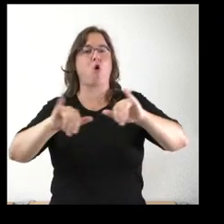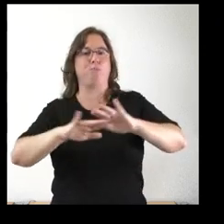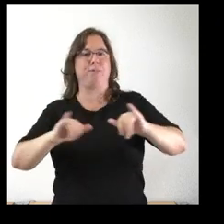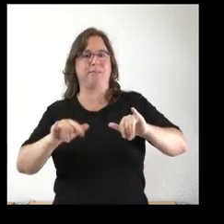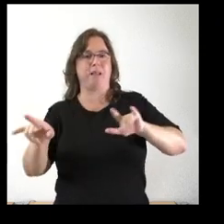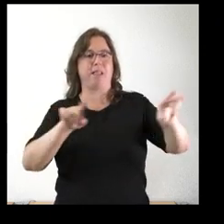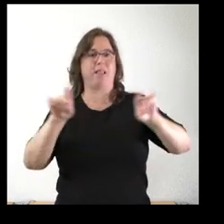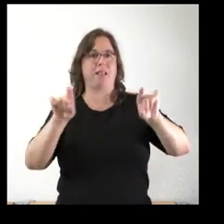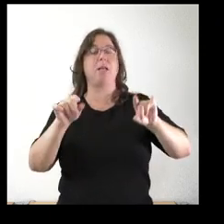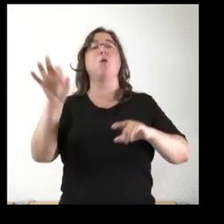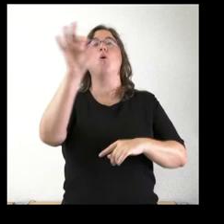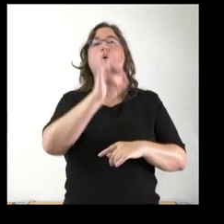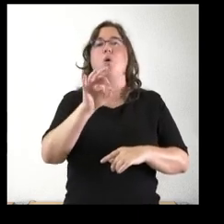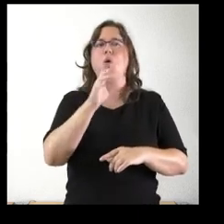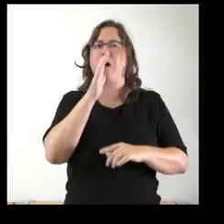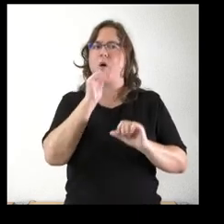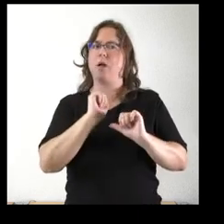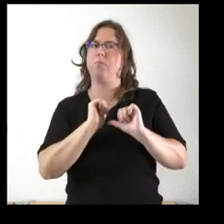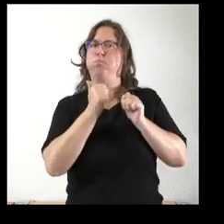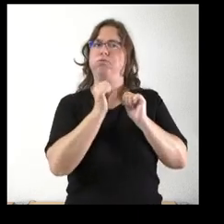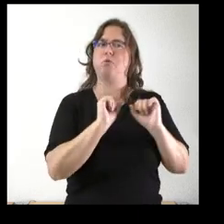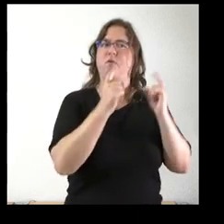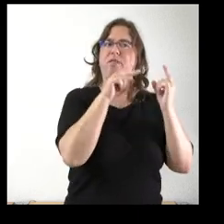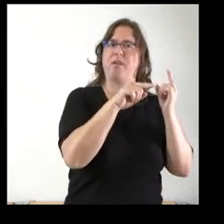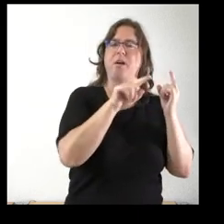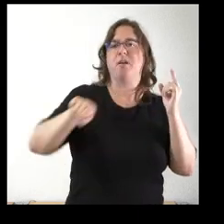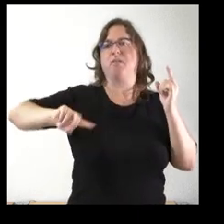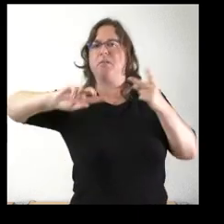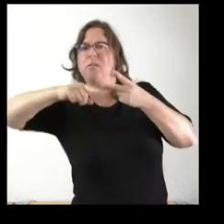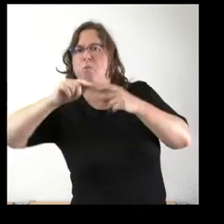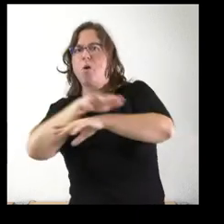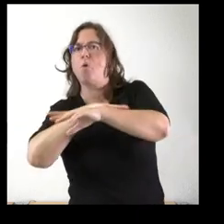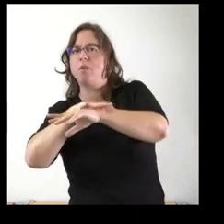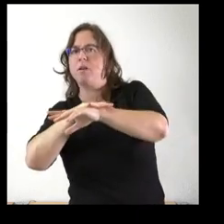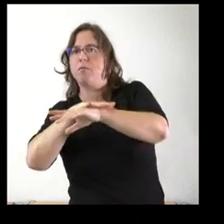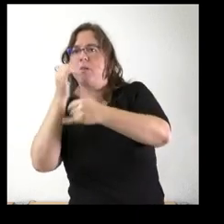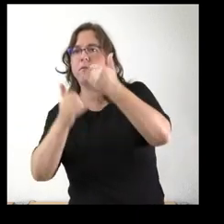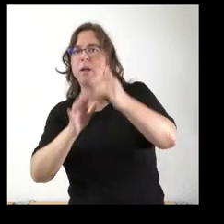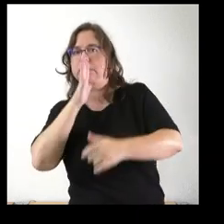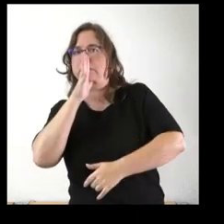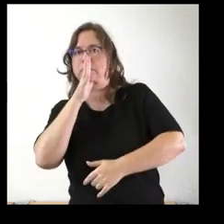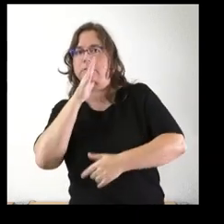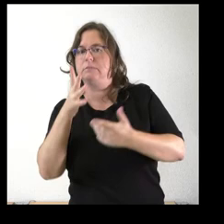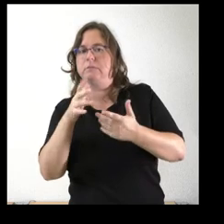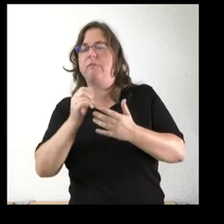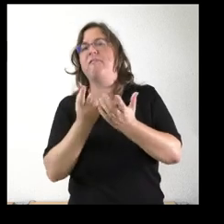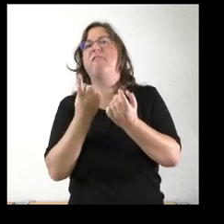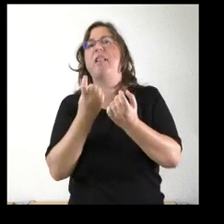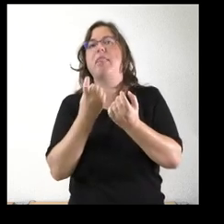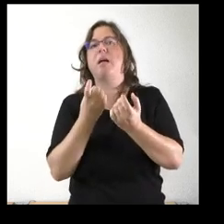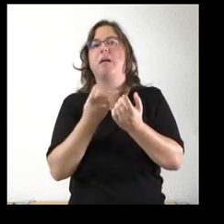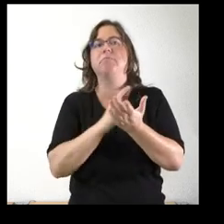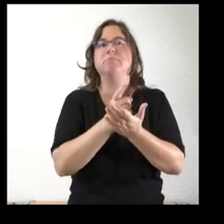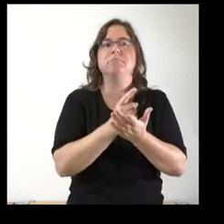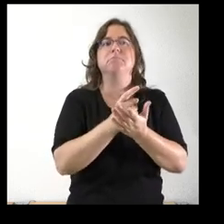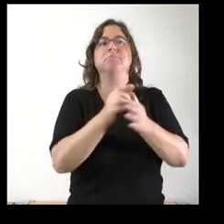se eliminan, o si tiene sentido sacar este mapa antes de conocer el del Gobierno y que luego queden vacíos en